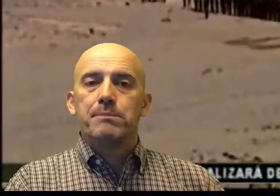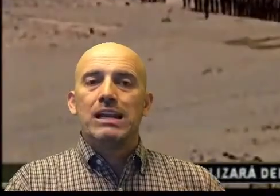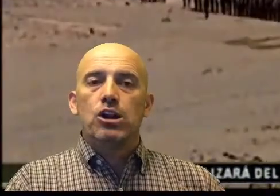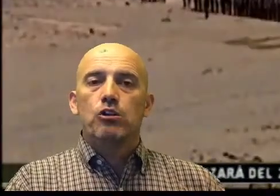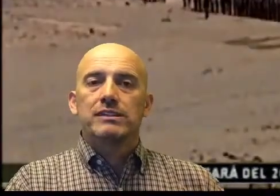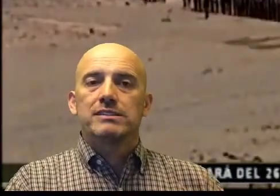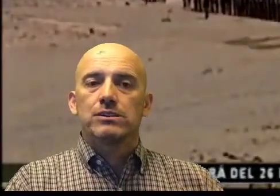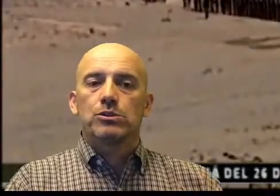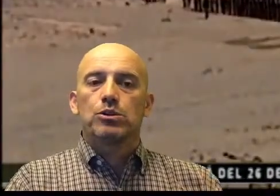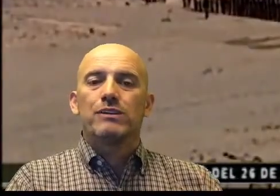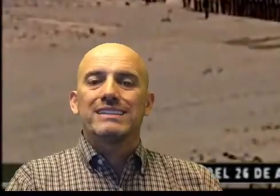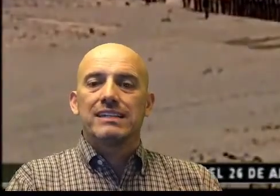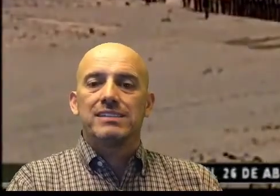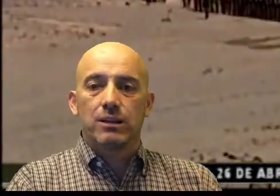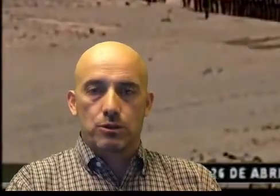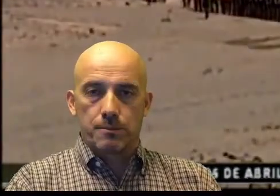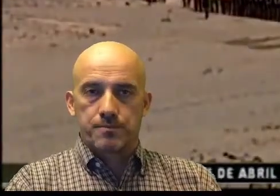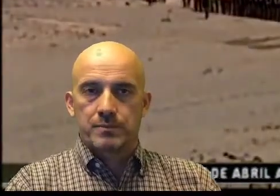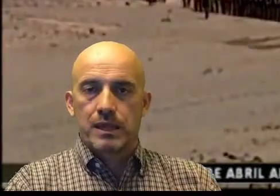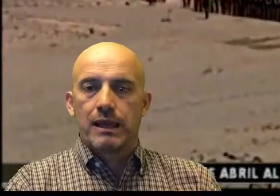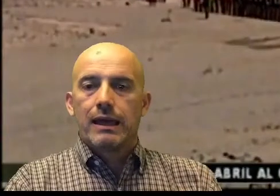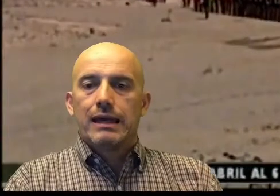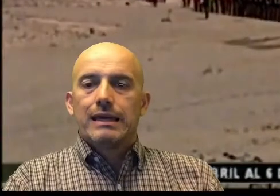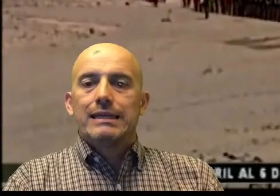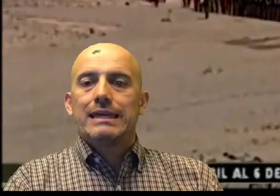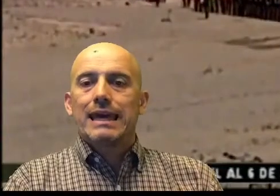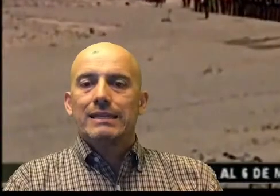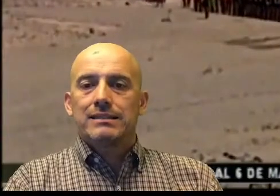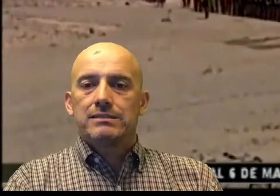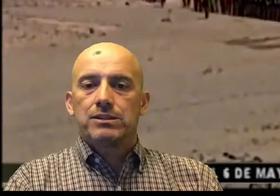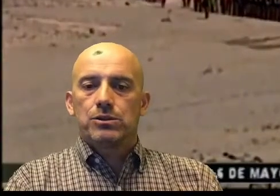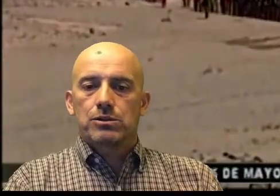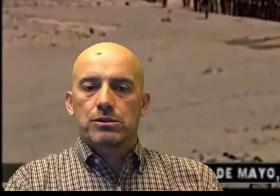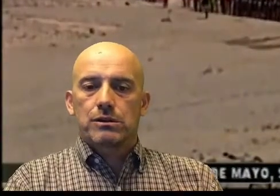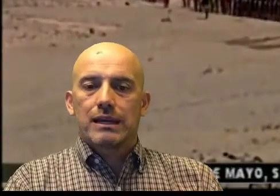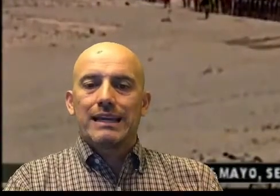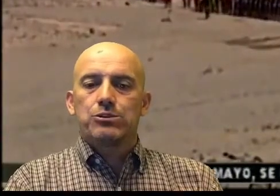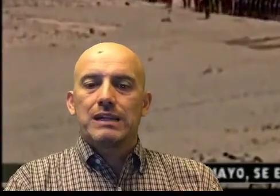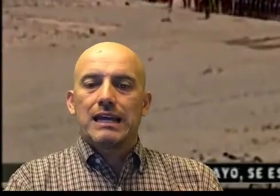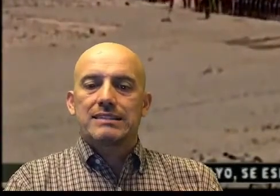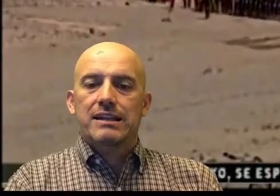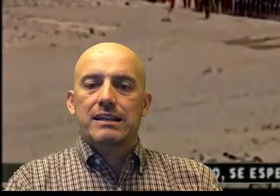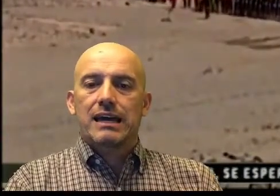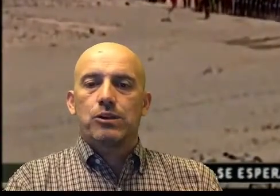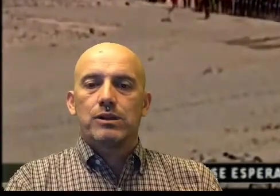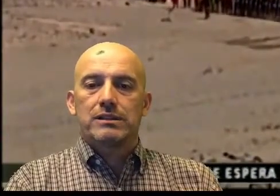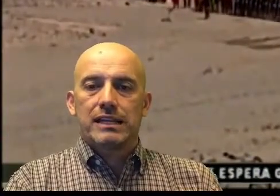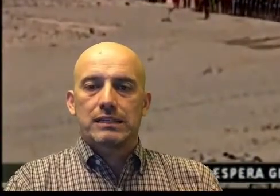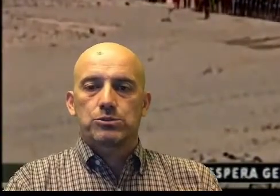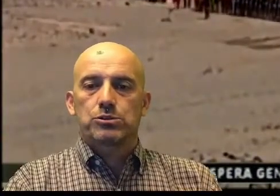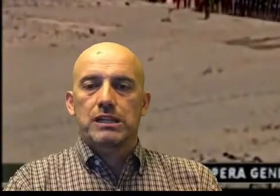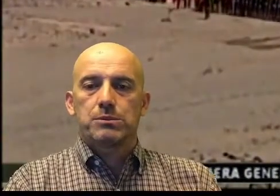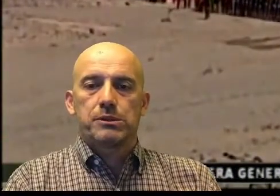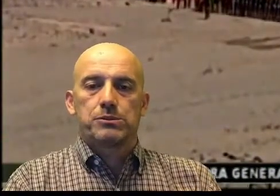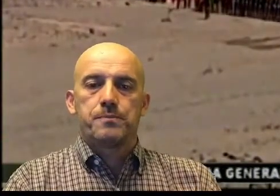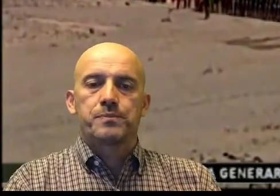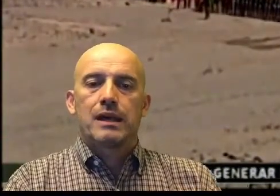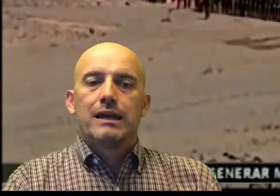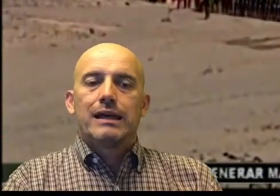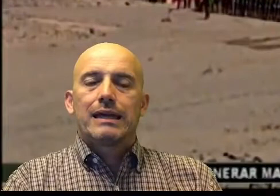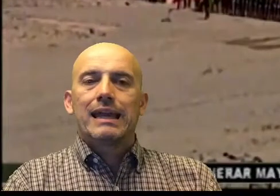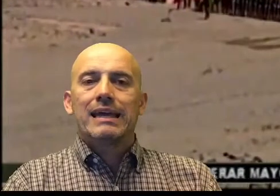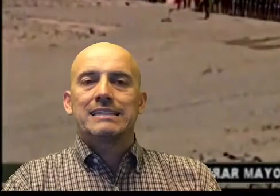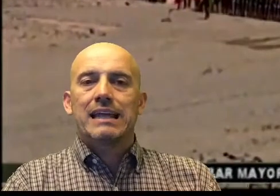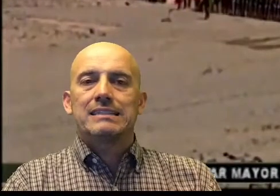en 1995 y que hace el señor guía de la cerda que nos interesa nosotros en este momento